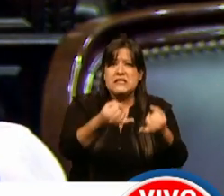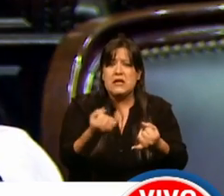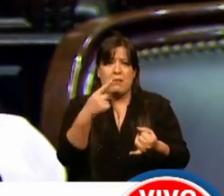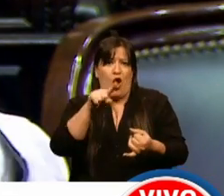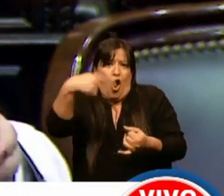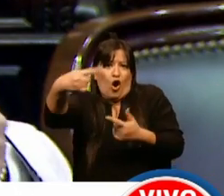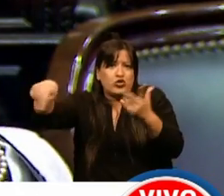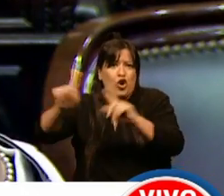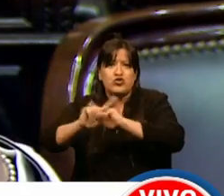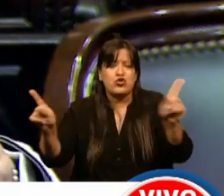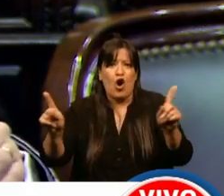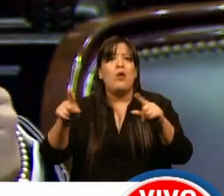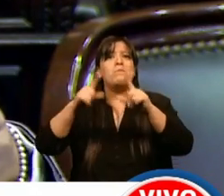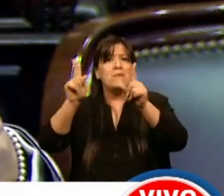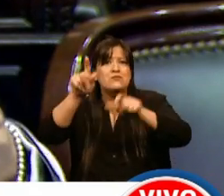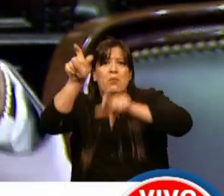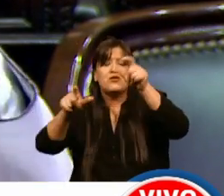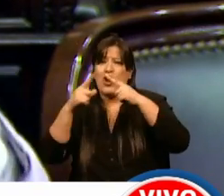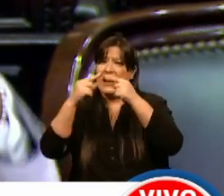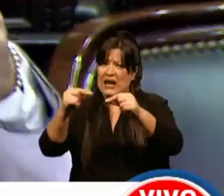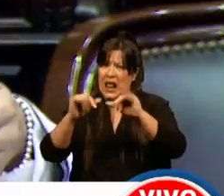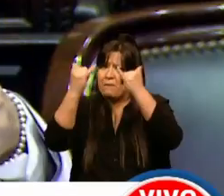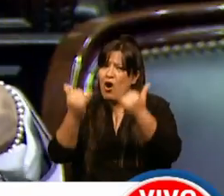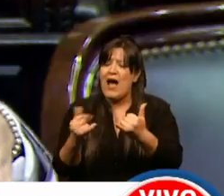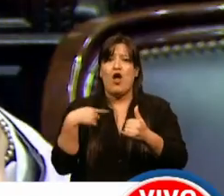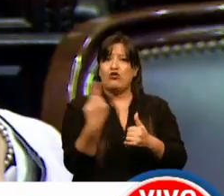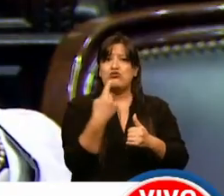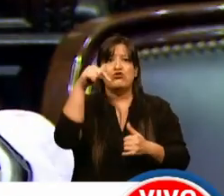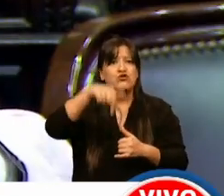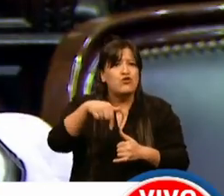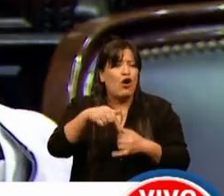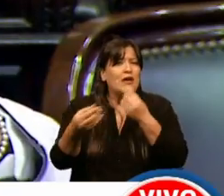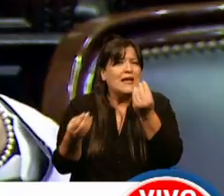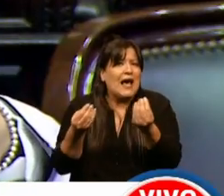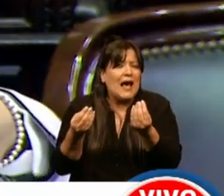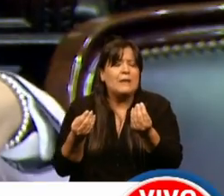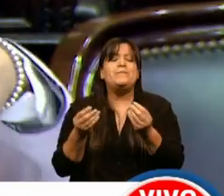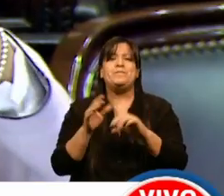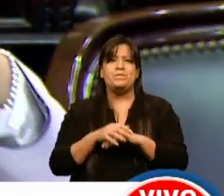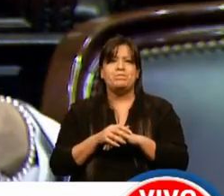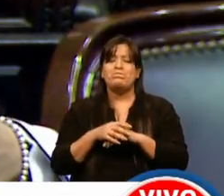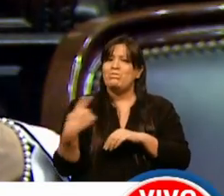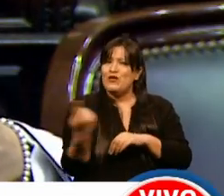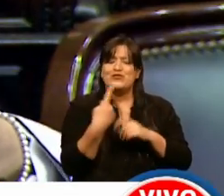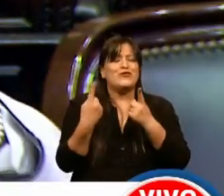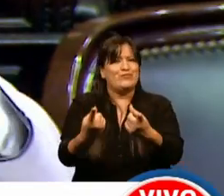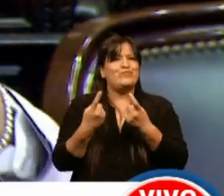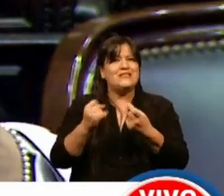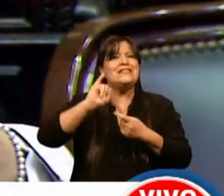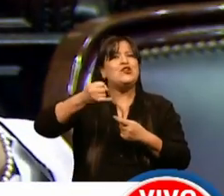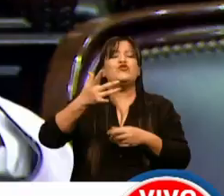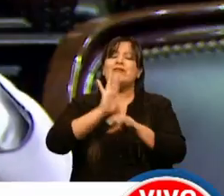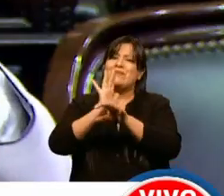cordobeses el reclamo es lo que nosotros hoy nos trae esta necesidad de